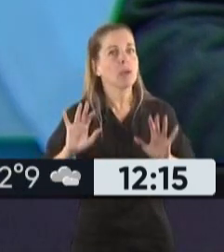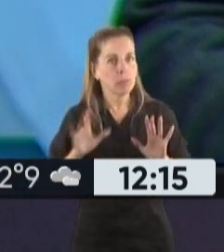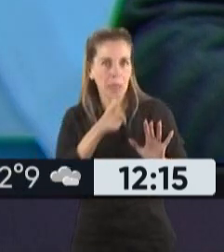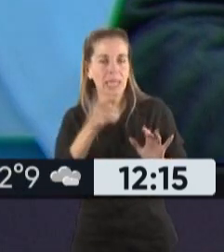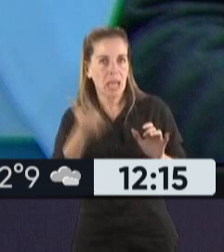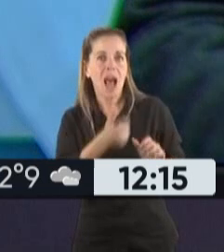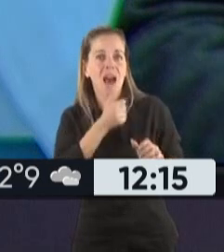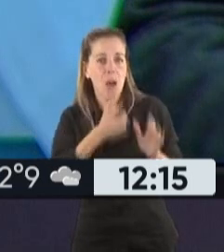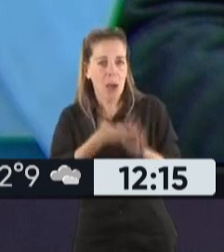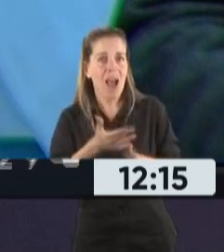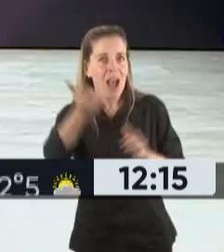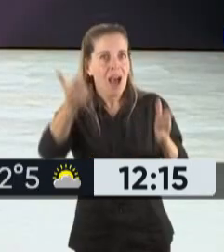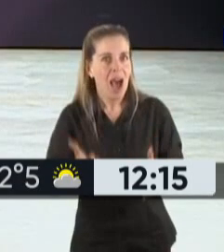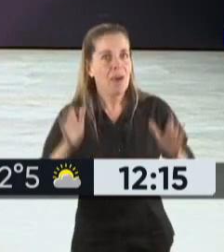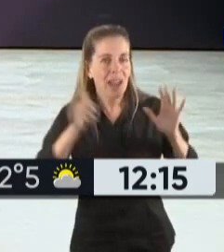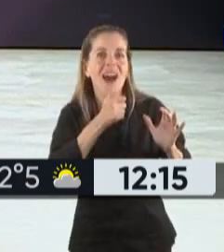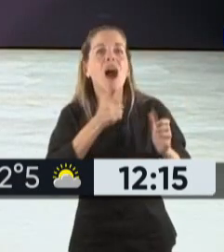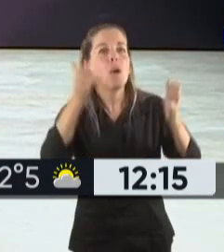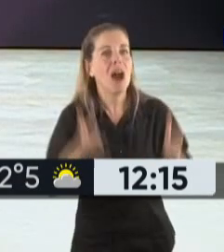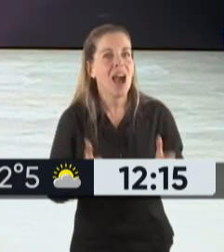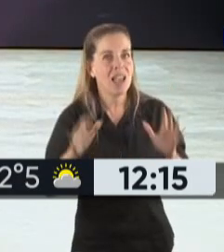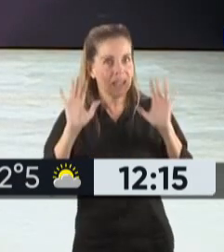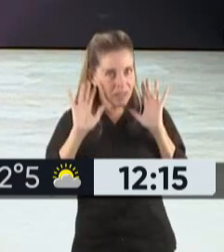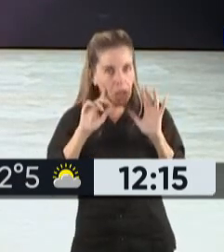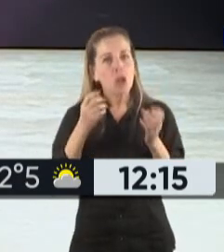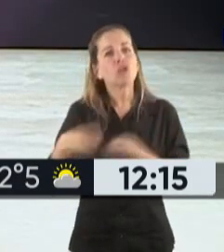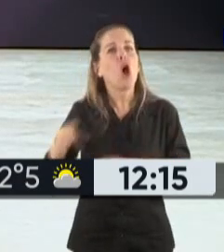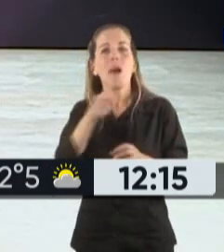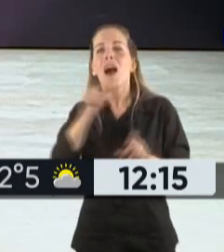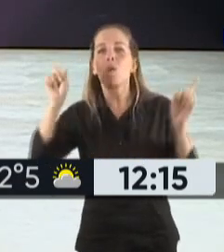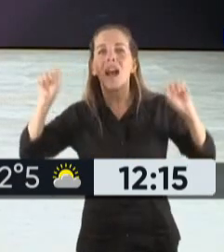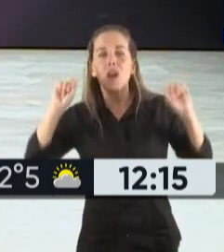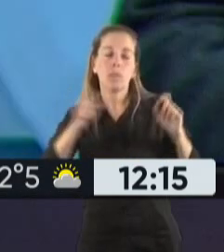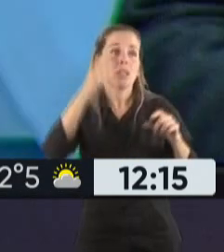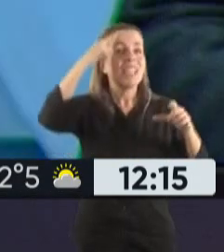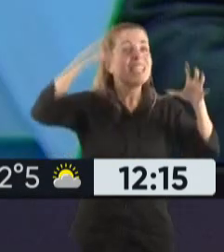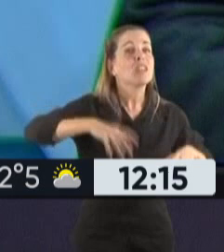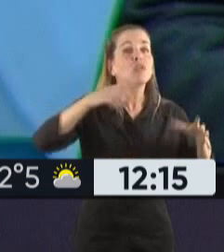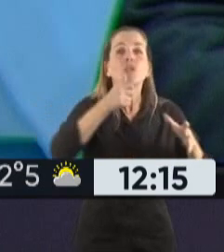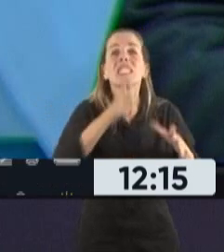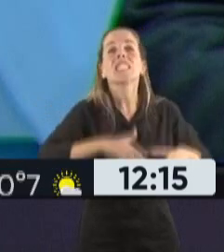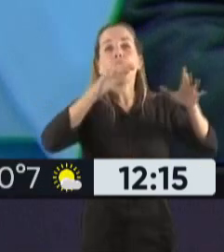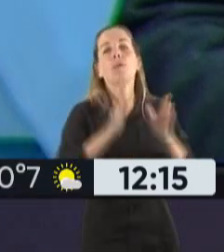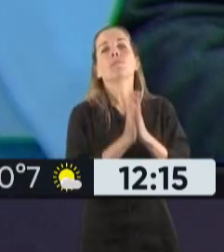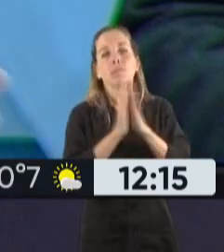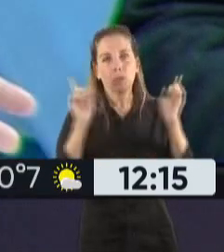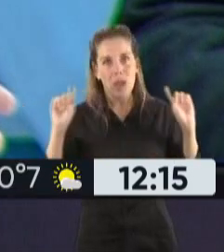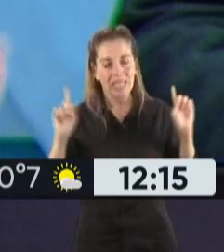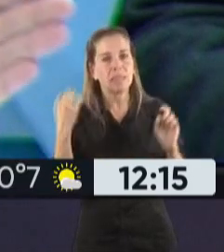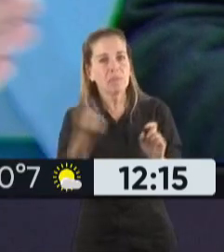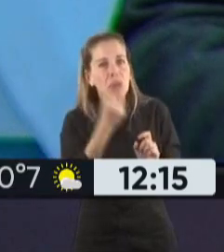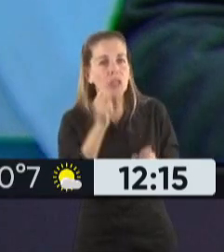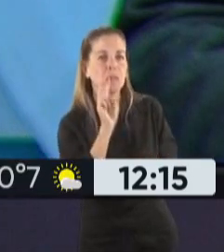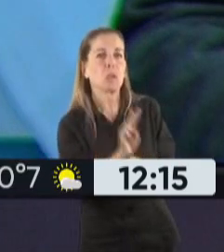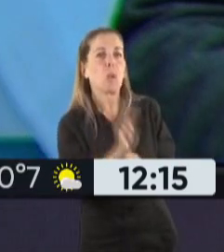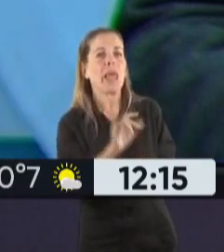vamos a tener ahora. Vamos a tener que cuidar que no nos falte, que no nos sobre, que no nos tape. Tenemos que prevenir lo que